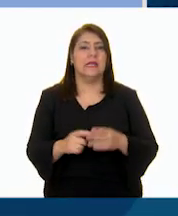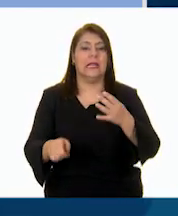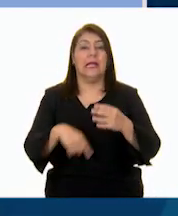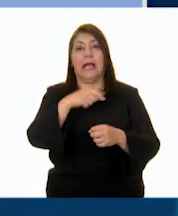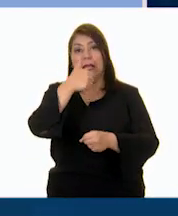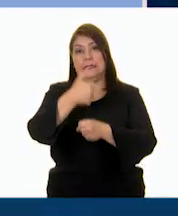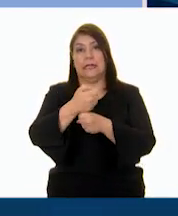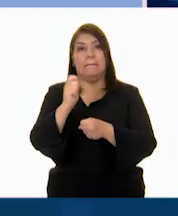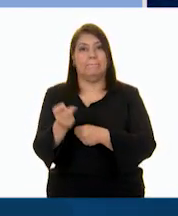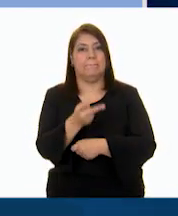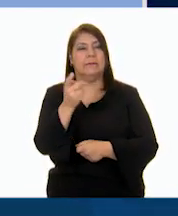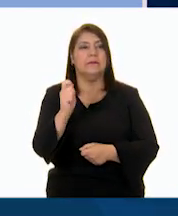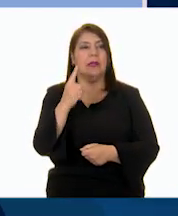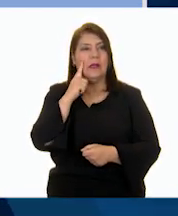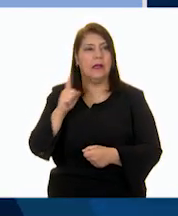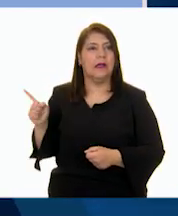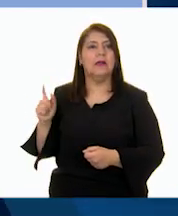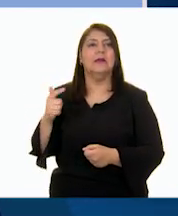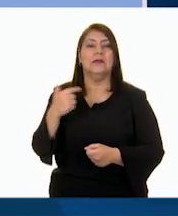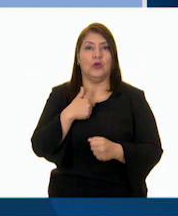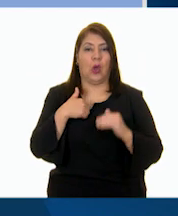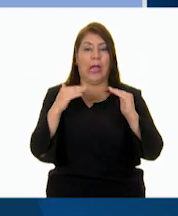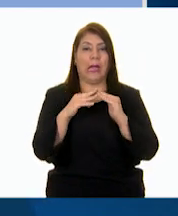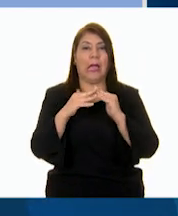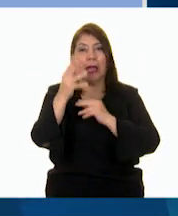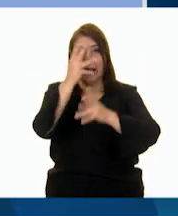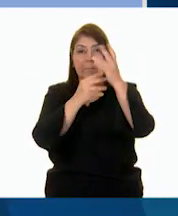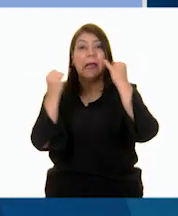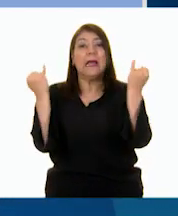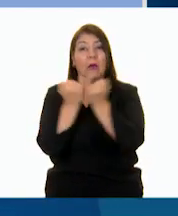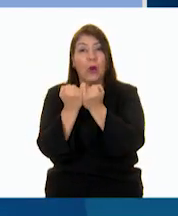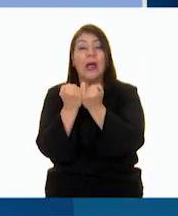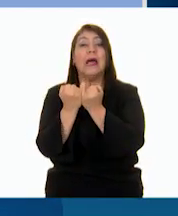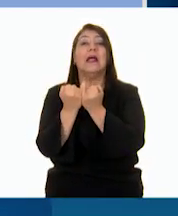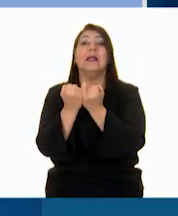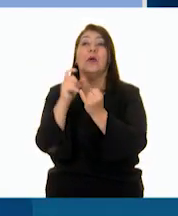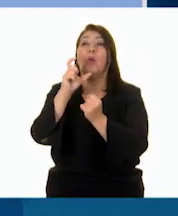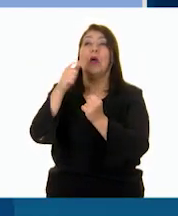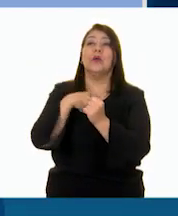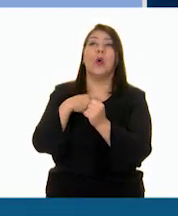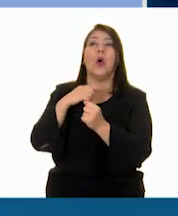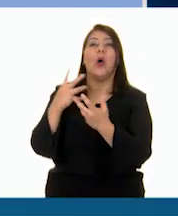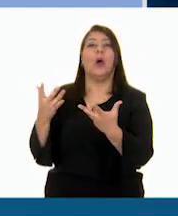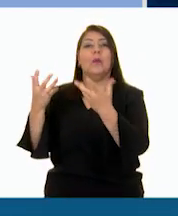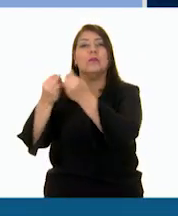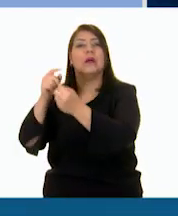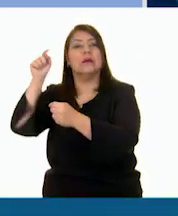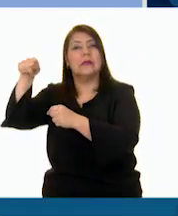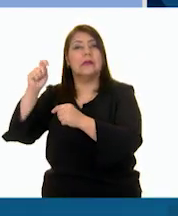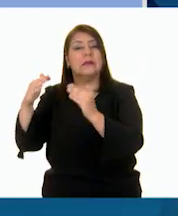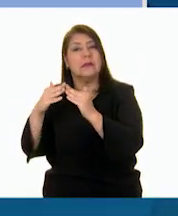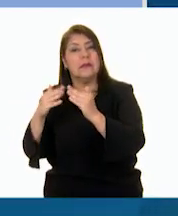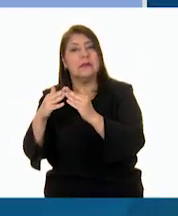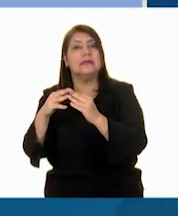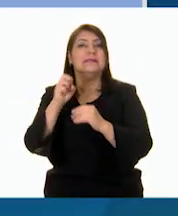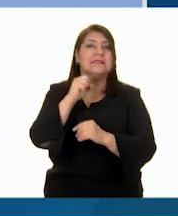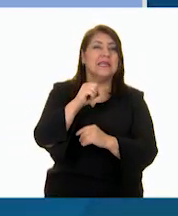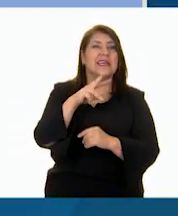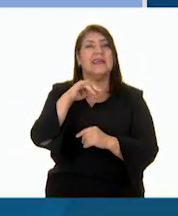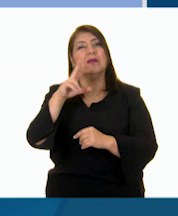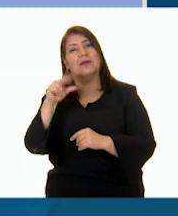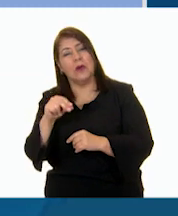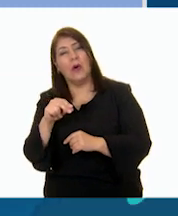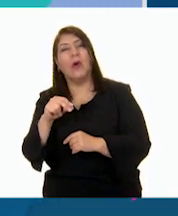sexta pregunta es: ¿aprendo igual desde casa que cuando estoy en la escuela? Sí, no y a veces.